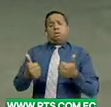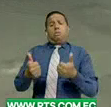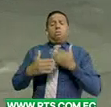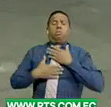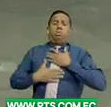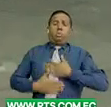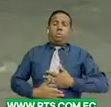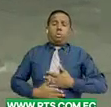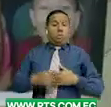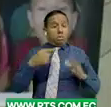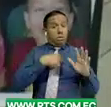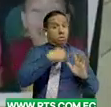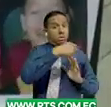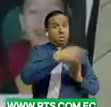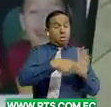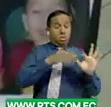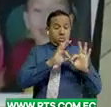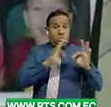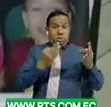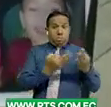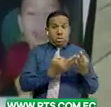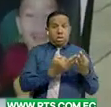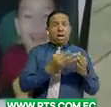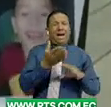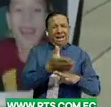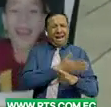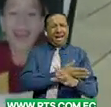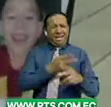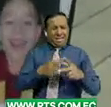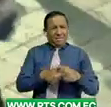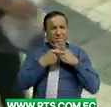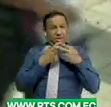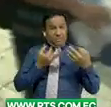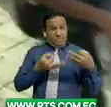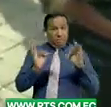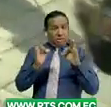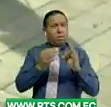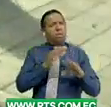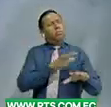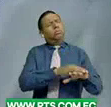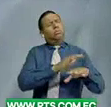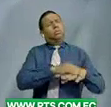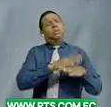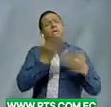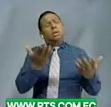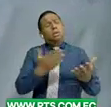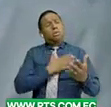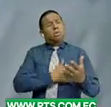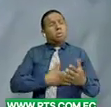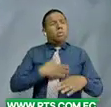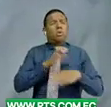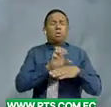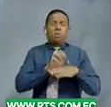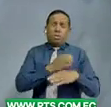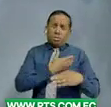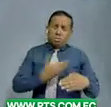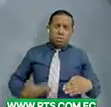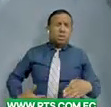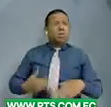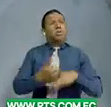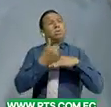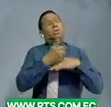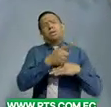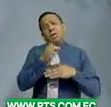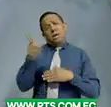Wuhan, exigieron al gobierno nacional a inicios de febrero la repatriación de los estudiantes. Nuestro problema era este, ¿no? Que